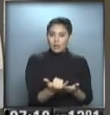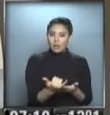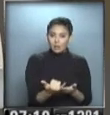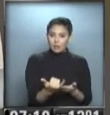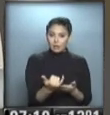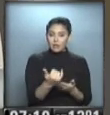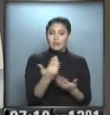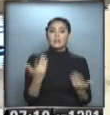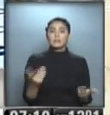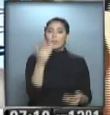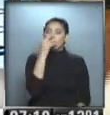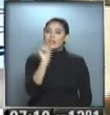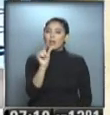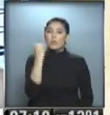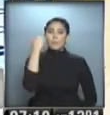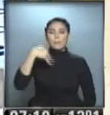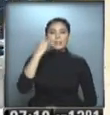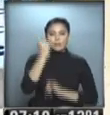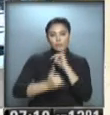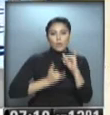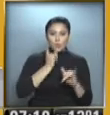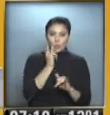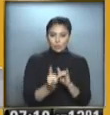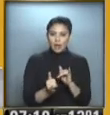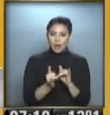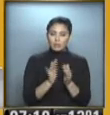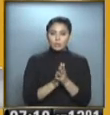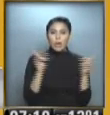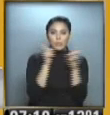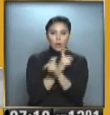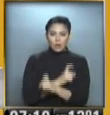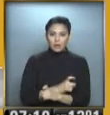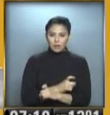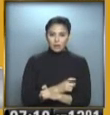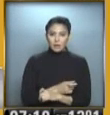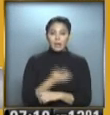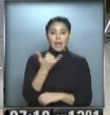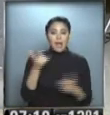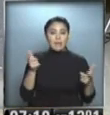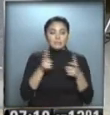incorporación de los trabajadores. En un ratito más detalles acerca de este conflicto.